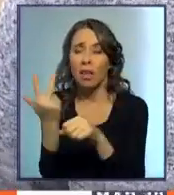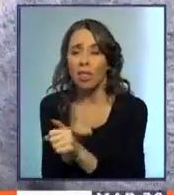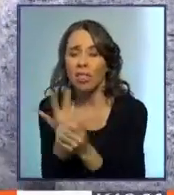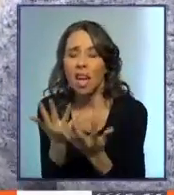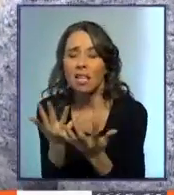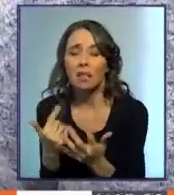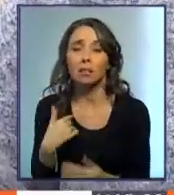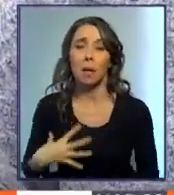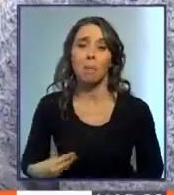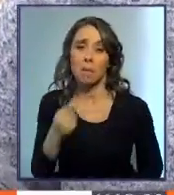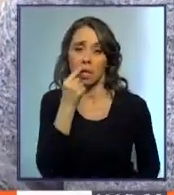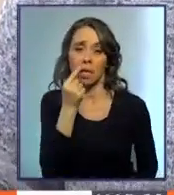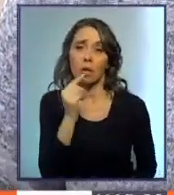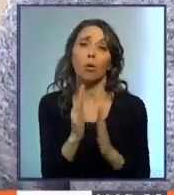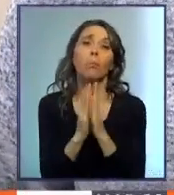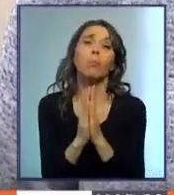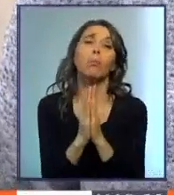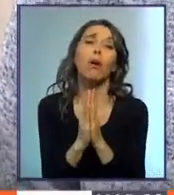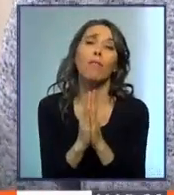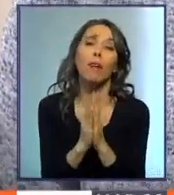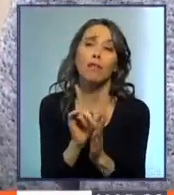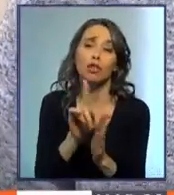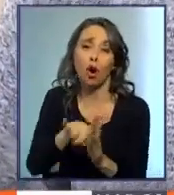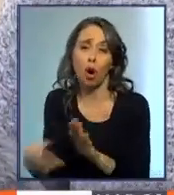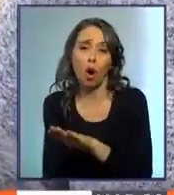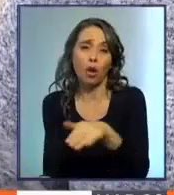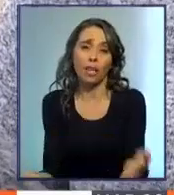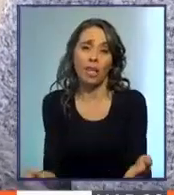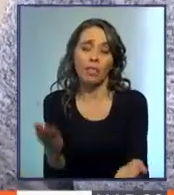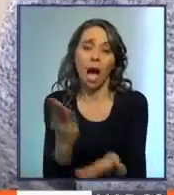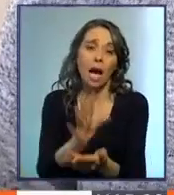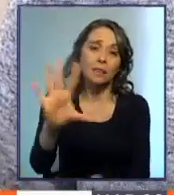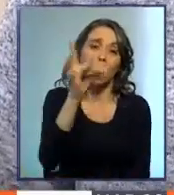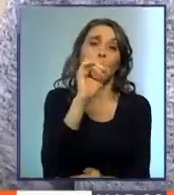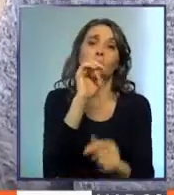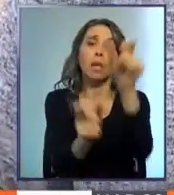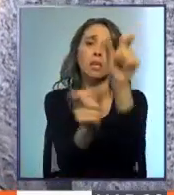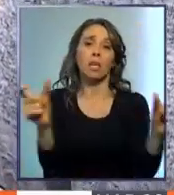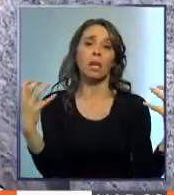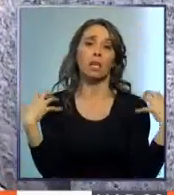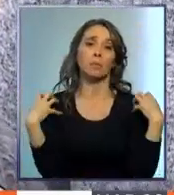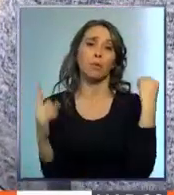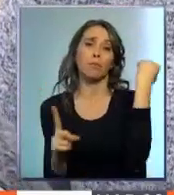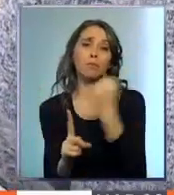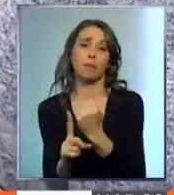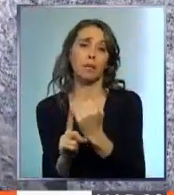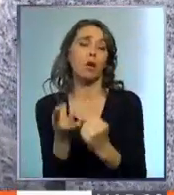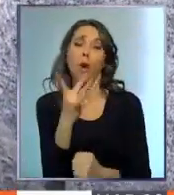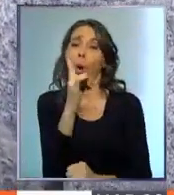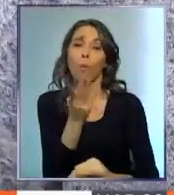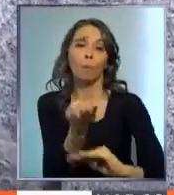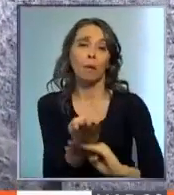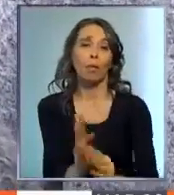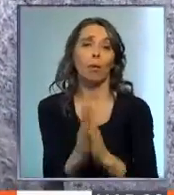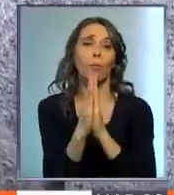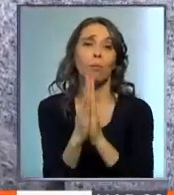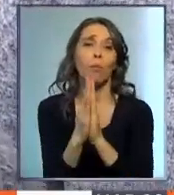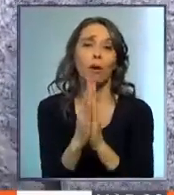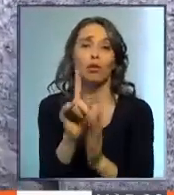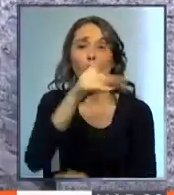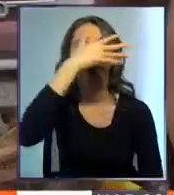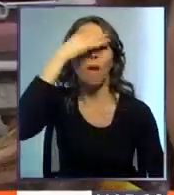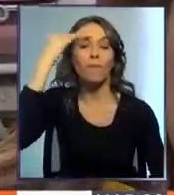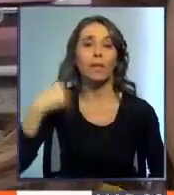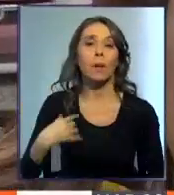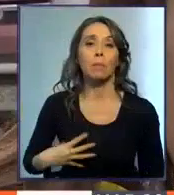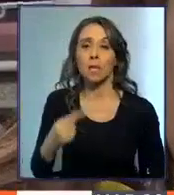hijo. Por favor, les pido que no se rindan, que hasta cuando encuentren los responsables. Eso es lo único que les pido. Y por favor, no olviden a mi